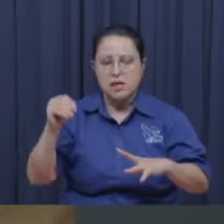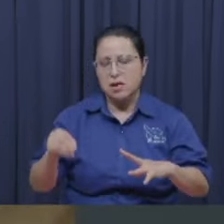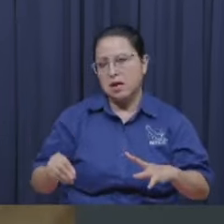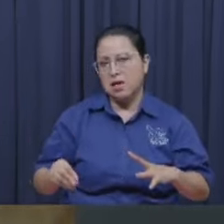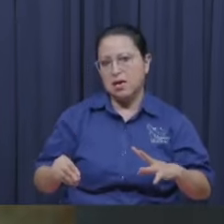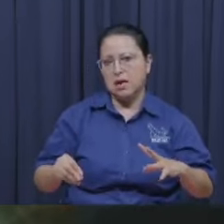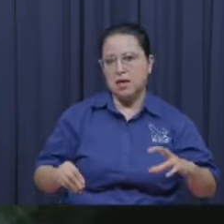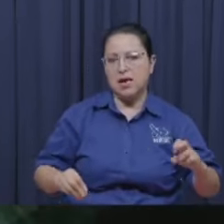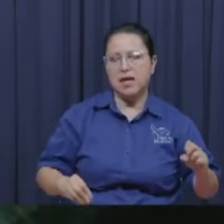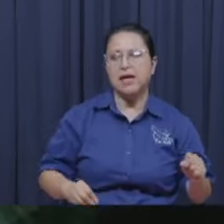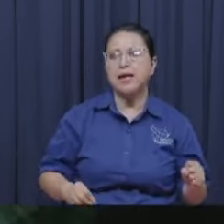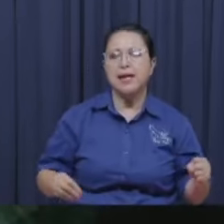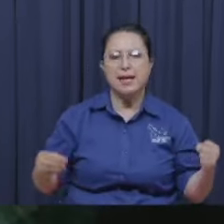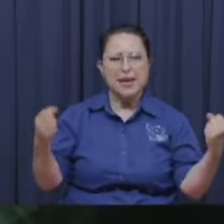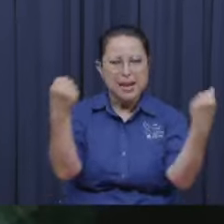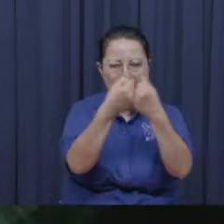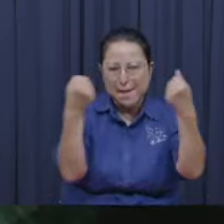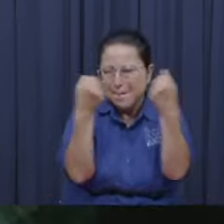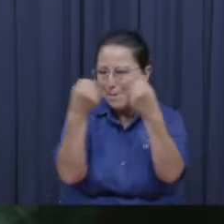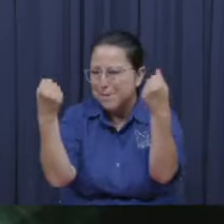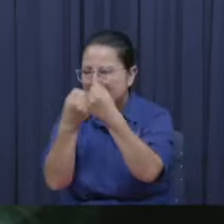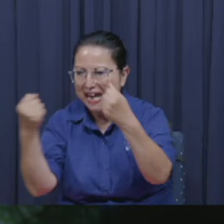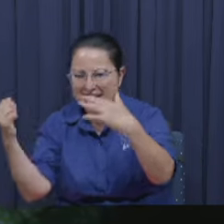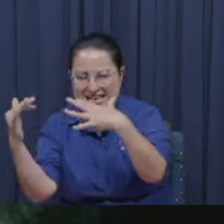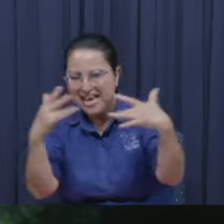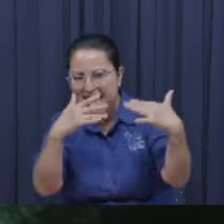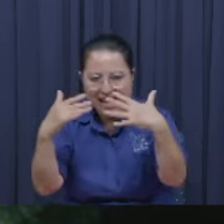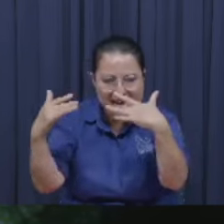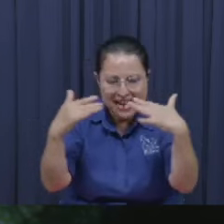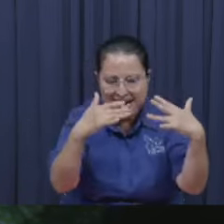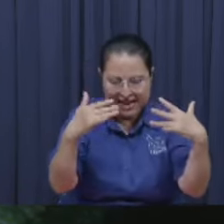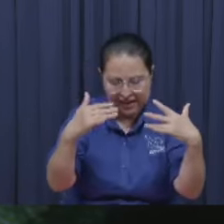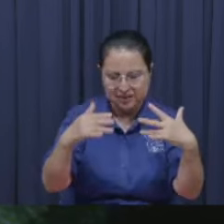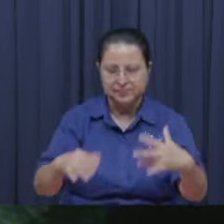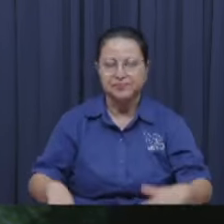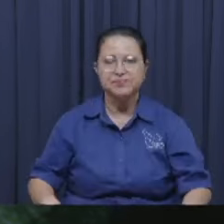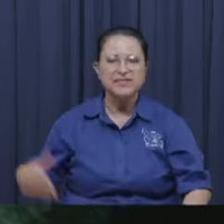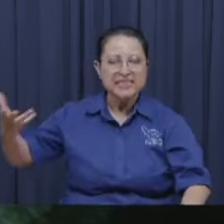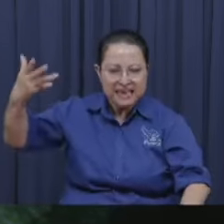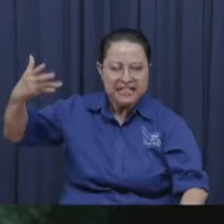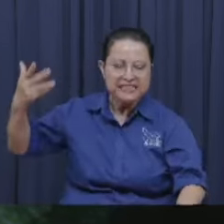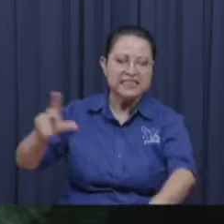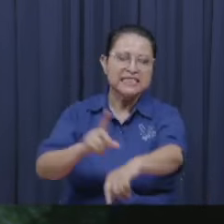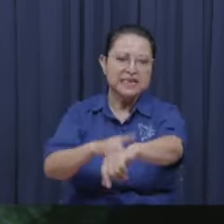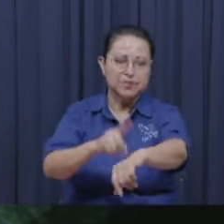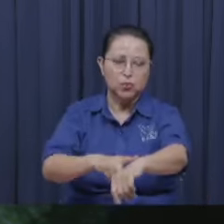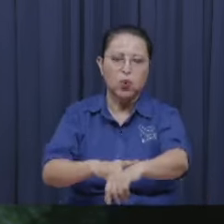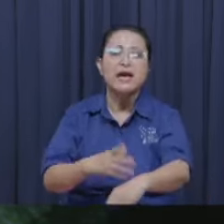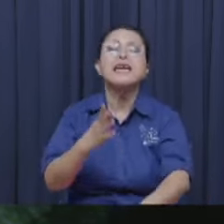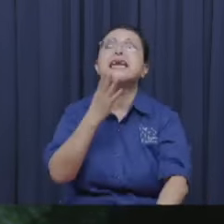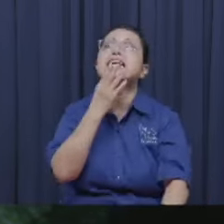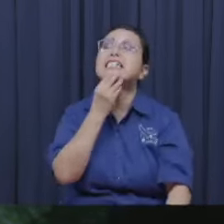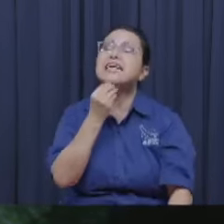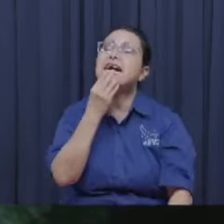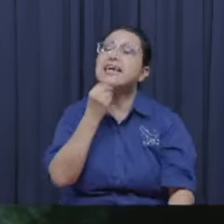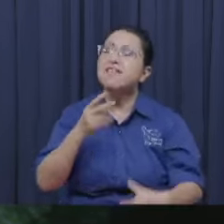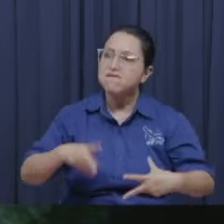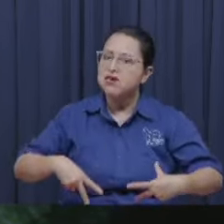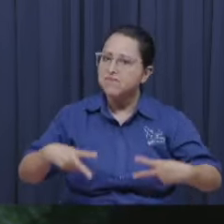han existido desde hace mucho tiempo y de que el pueblo de Israel le ha tocado